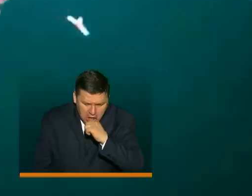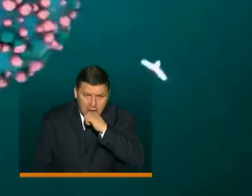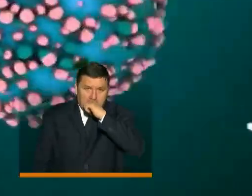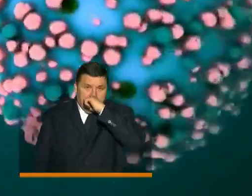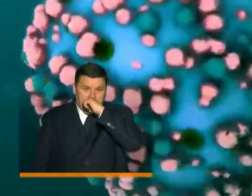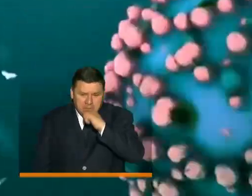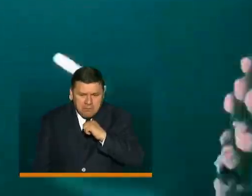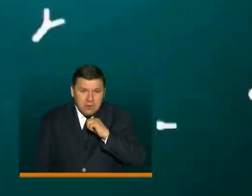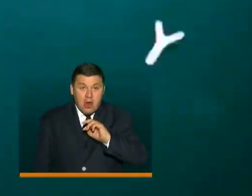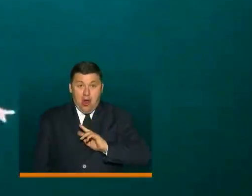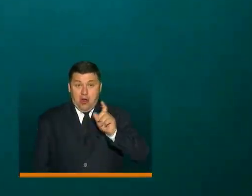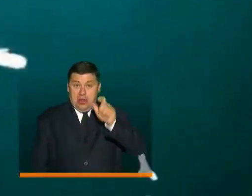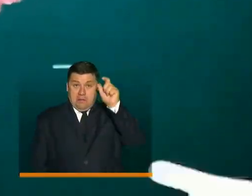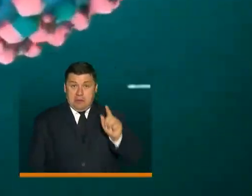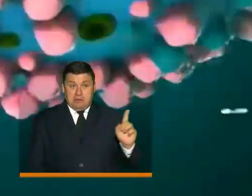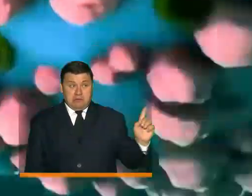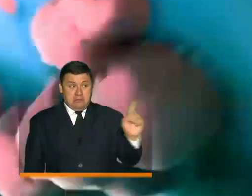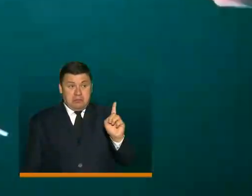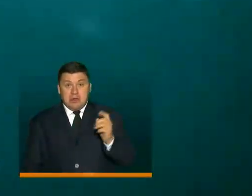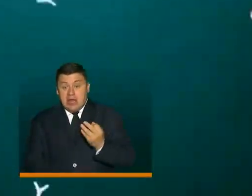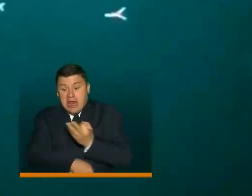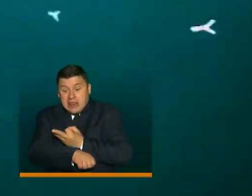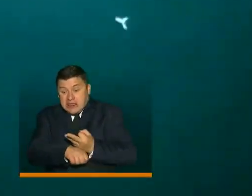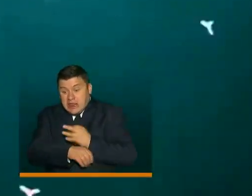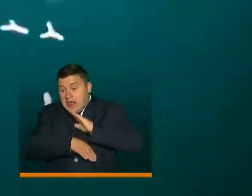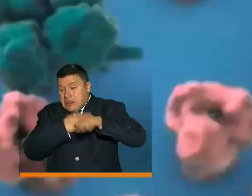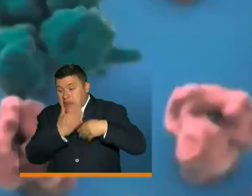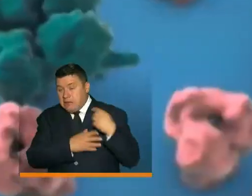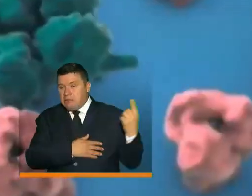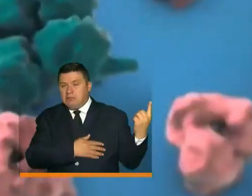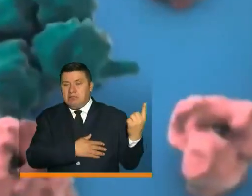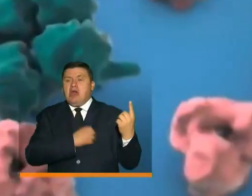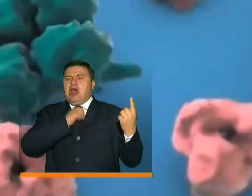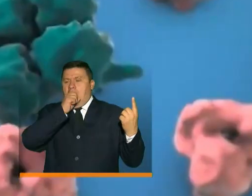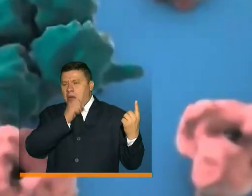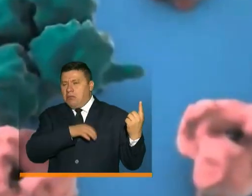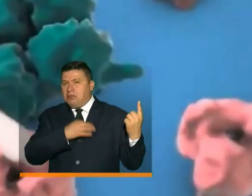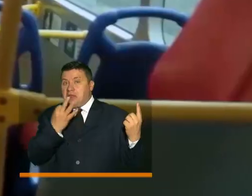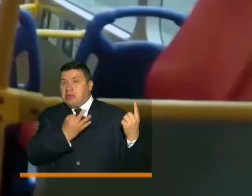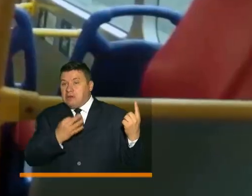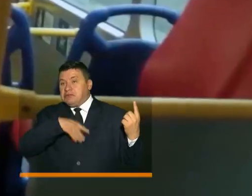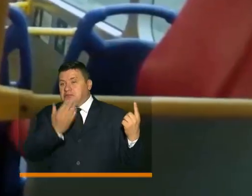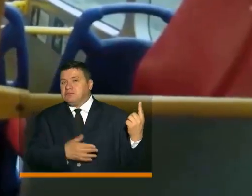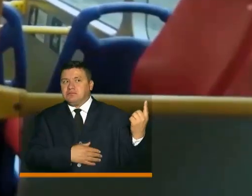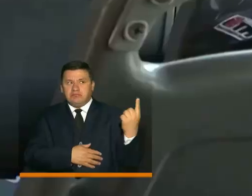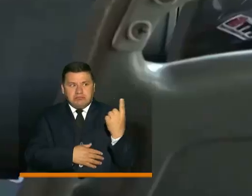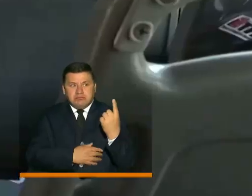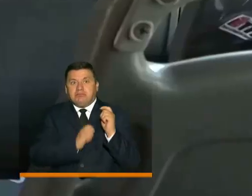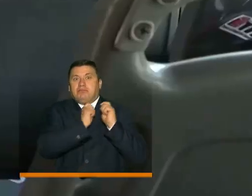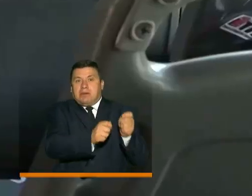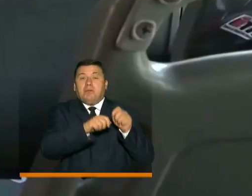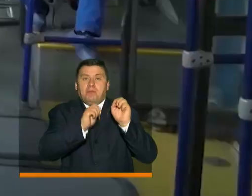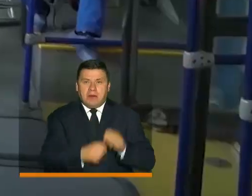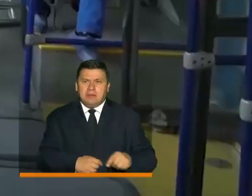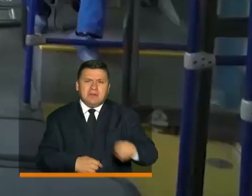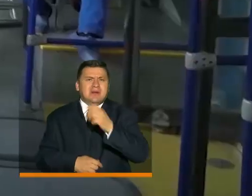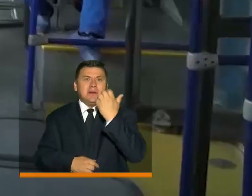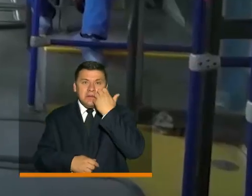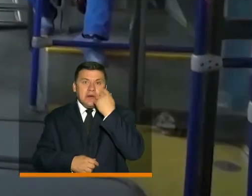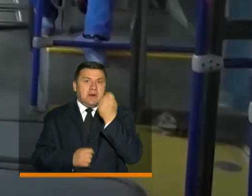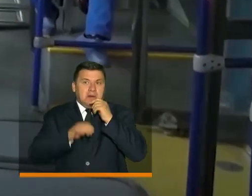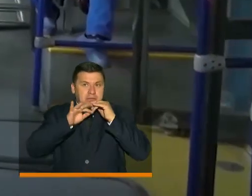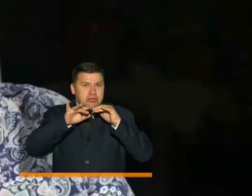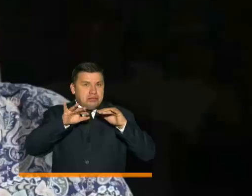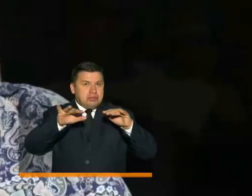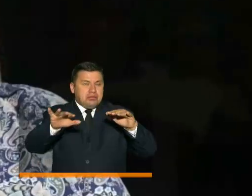luego entra otra persona, así sea hasta 3 horas después, esa persona podría contaminarse. Las personas sin síntomas pueden propagar